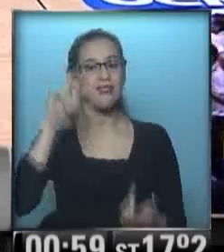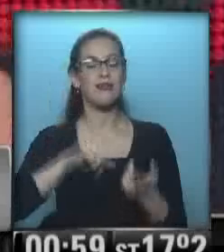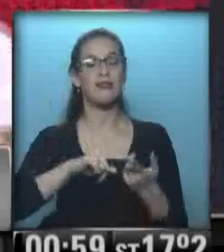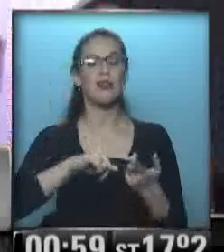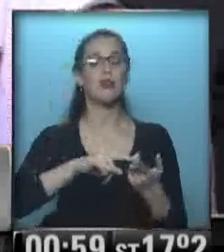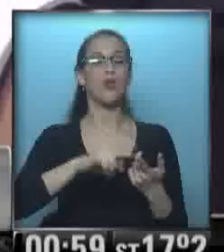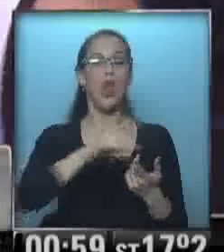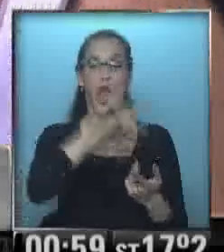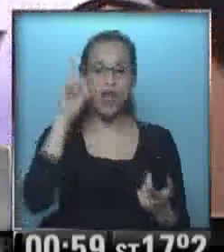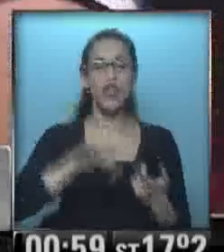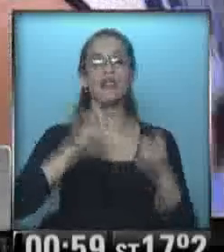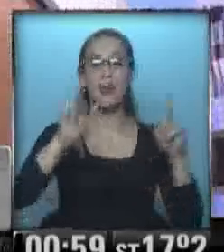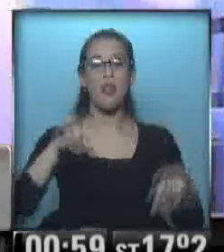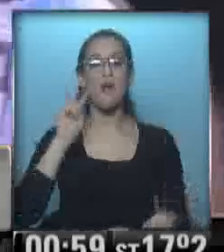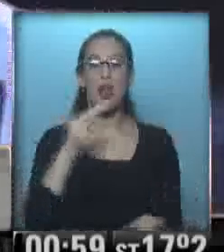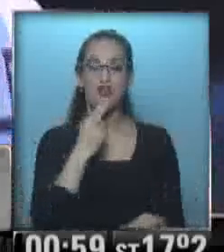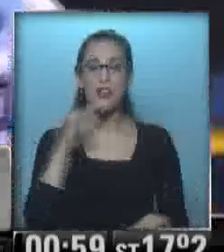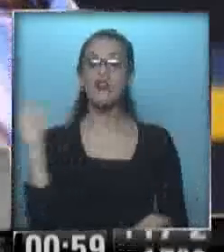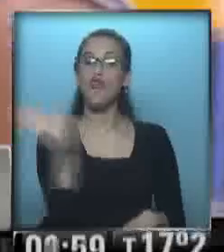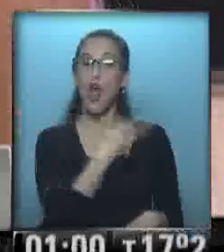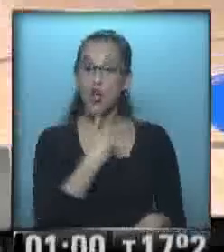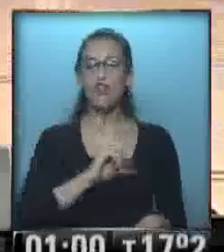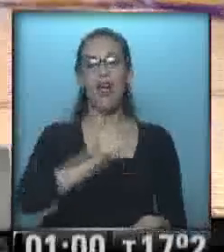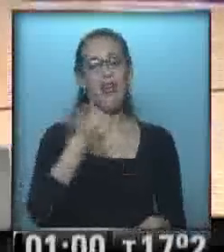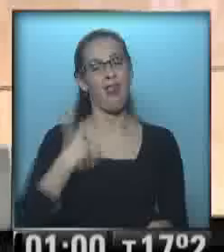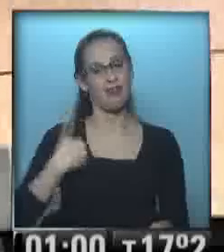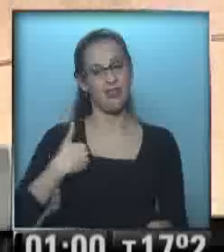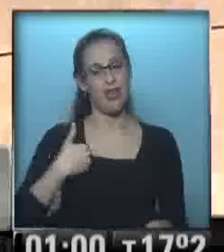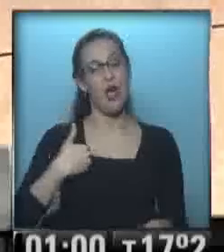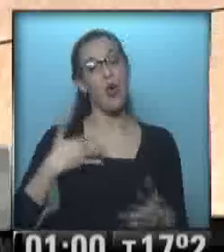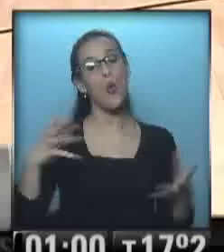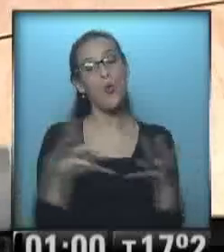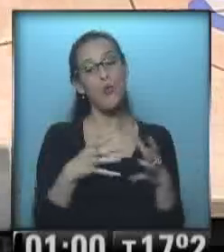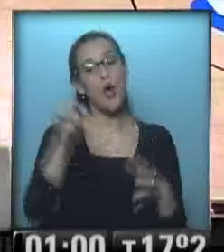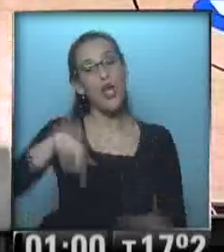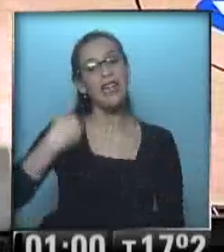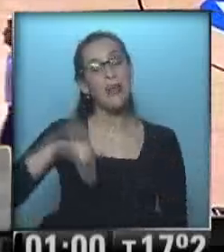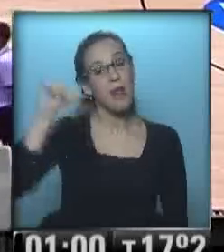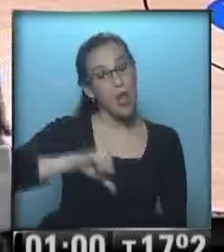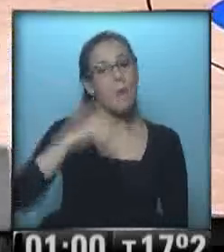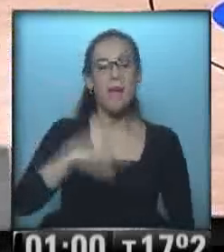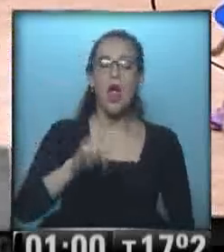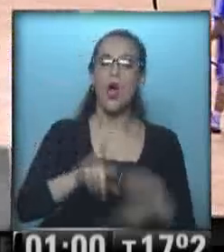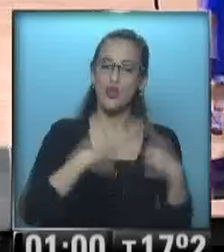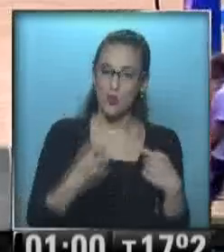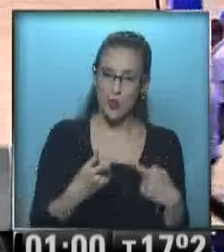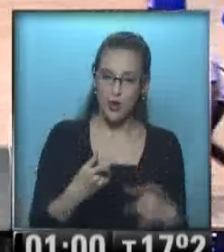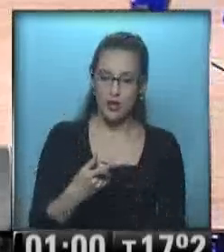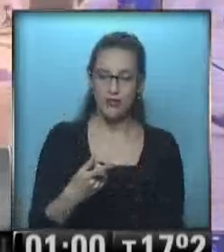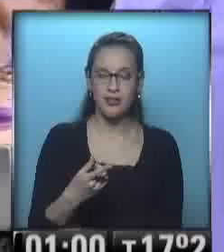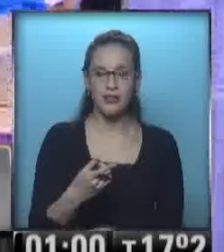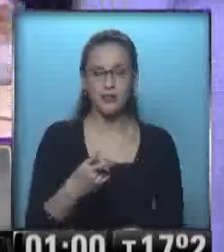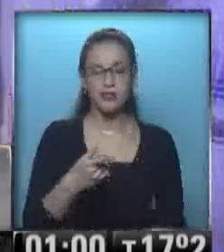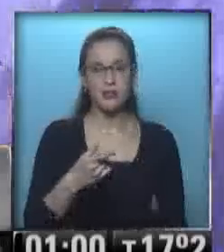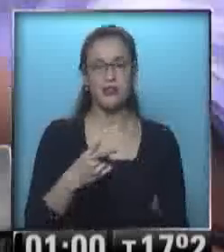Preolímpico 2011, todos terminaron en favor de Argentina. Cayó el seleccionado frente a Grecia, pero pasó a la siguiente ronda. El que también pasó a la siguiente ronda,